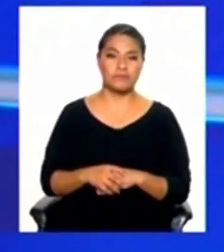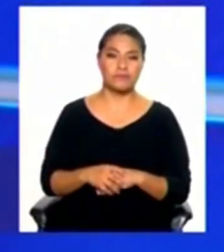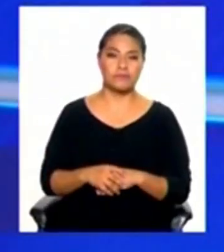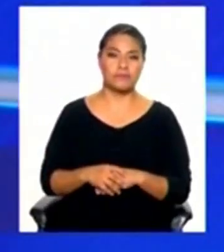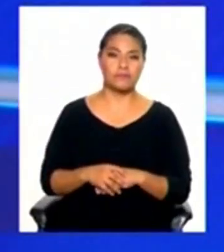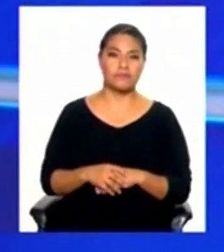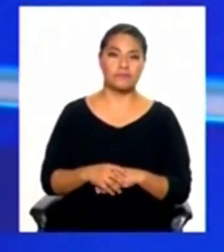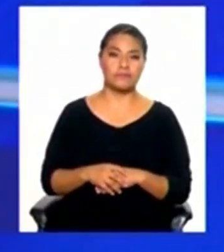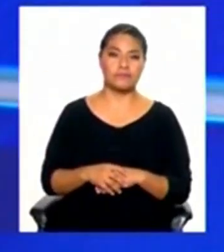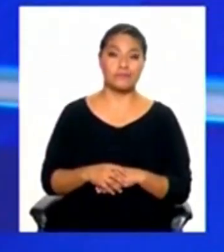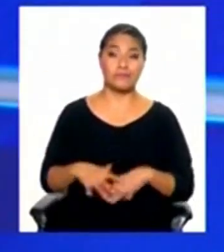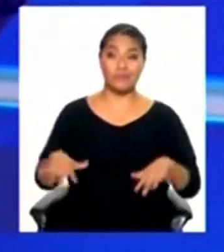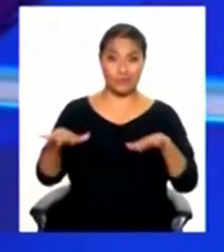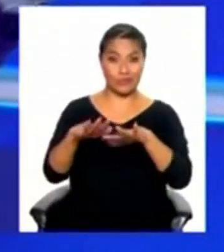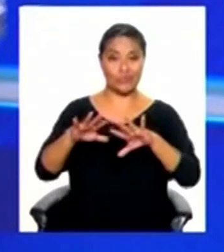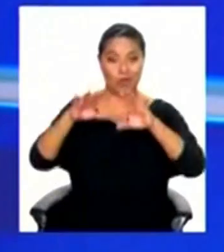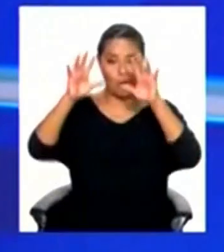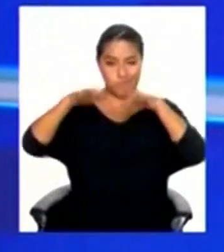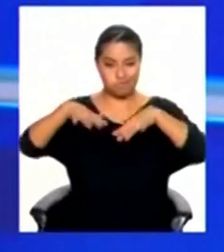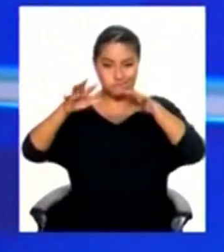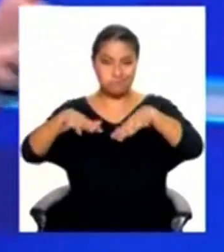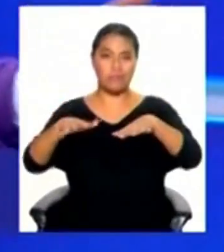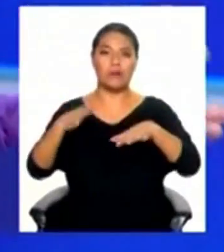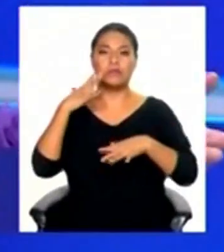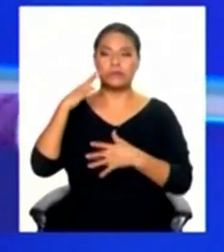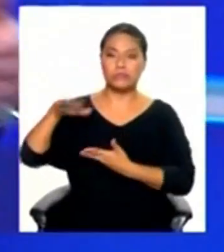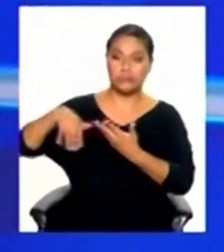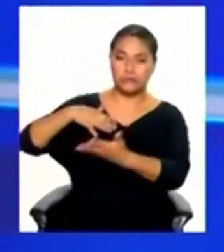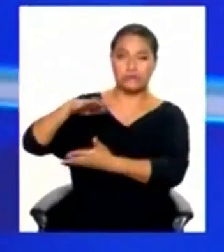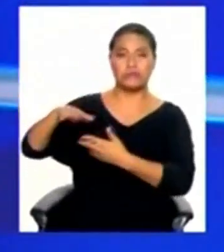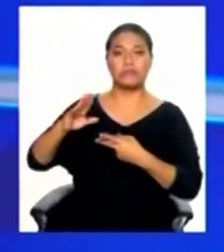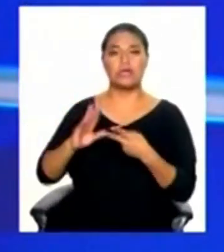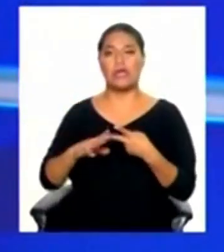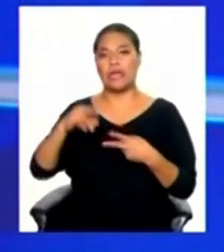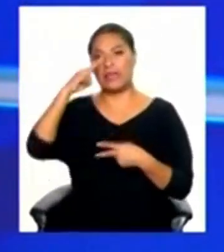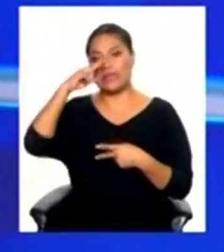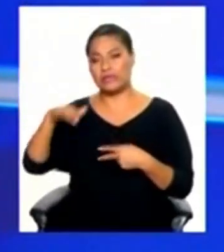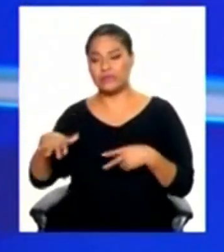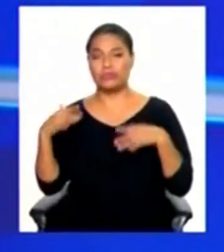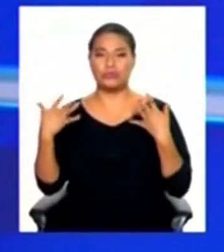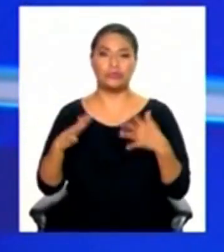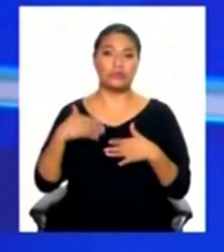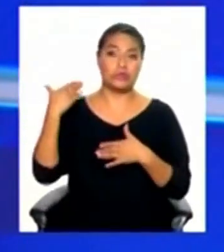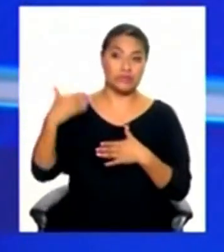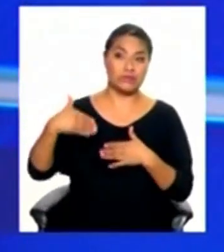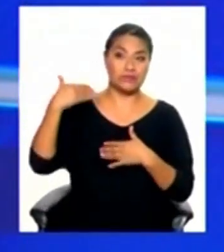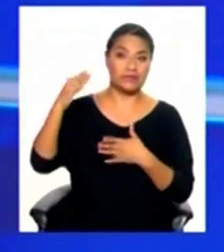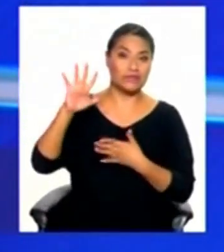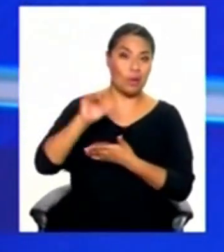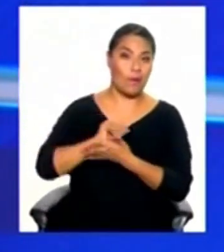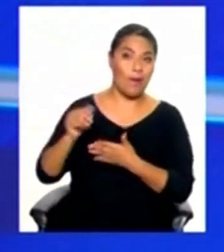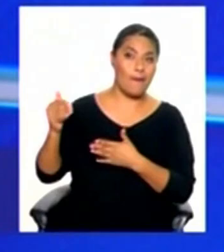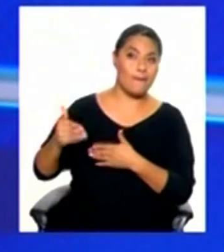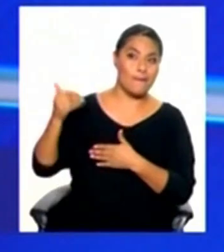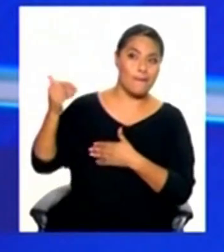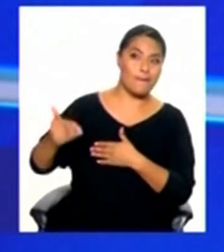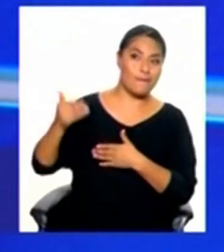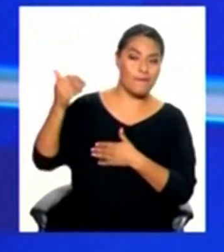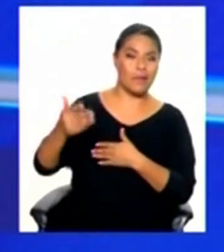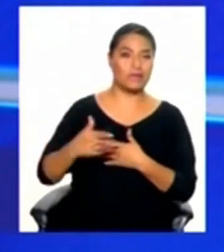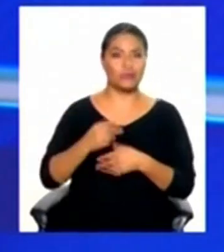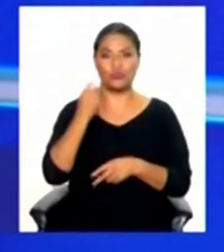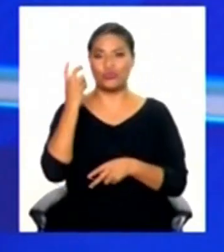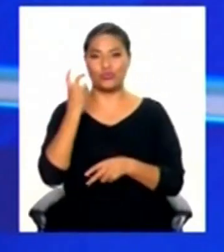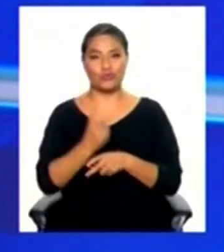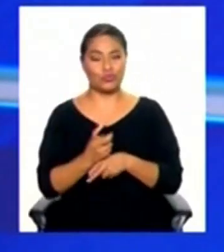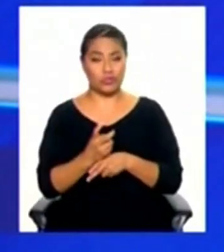contexto climático yaku pre niño y el niño que se viene en cinco meses es una